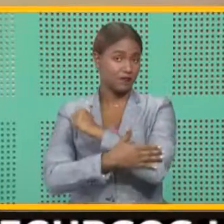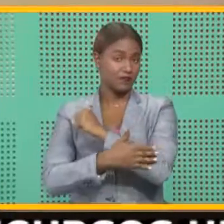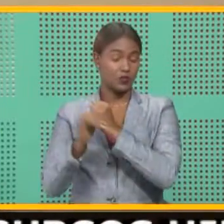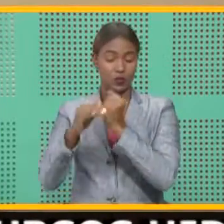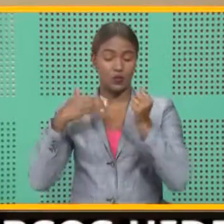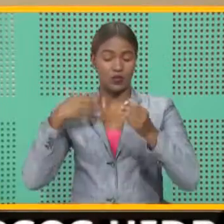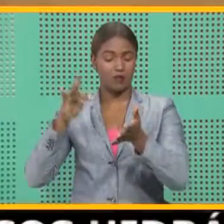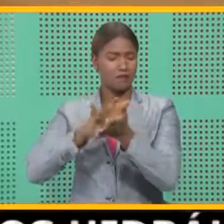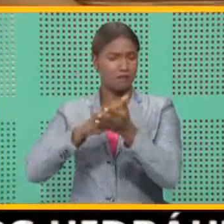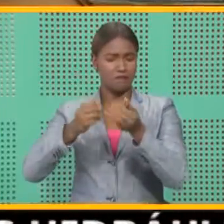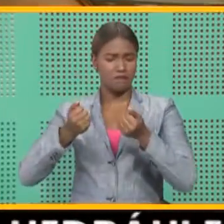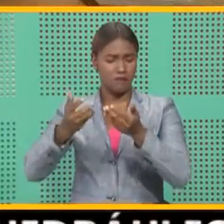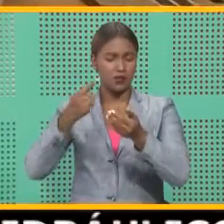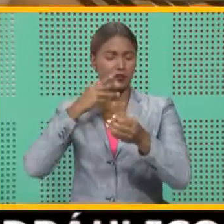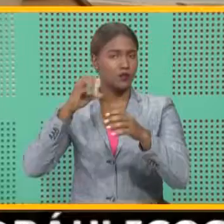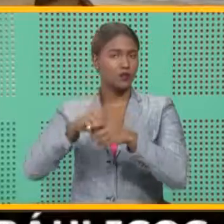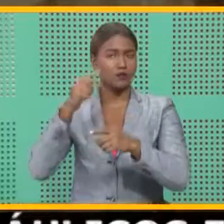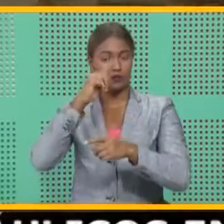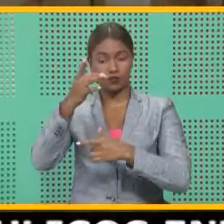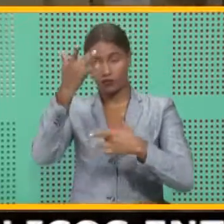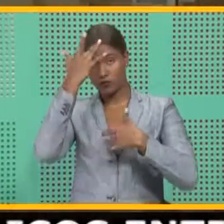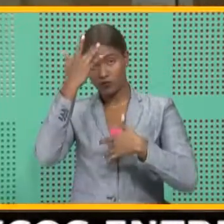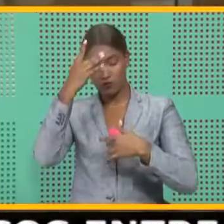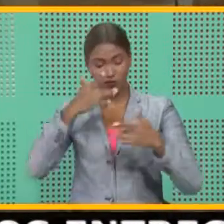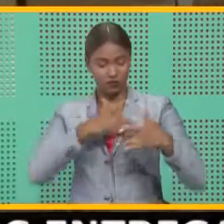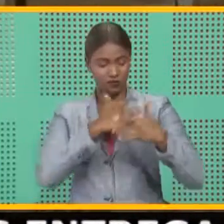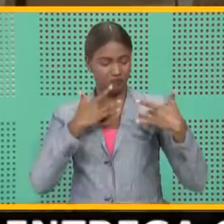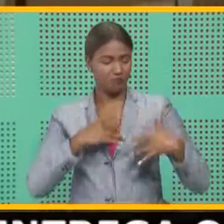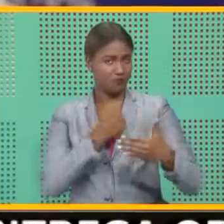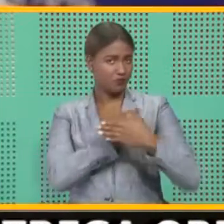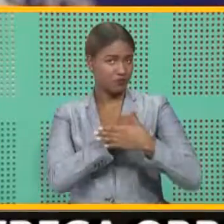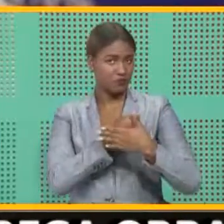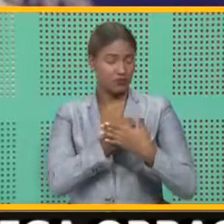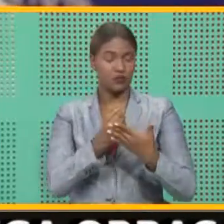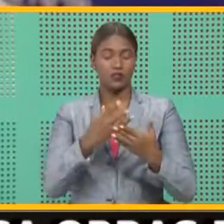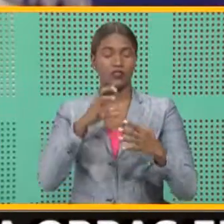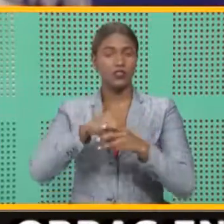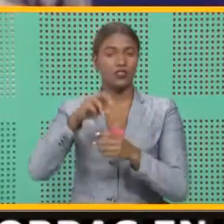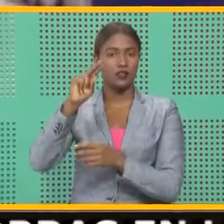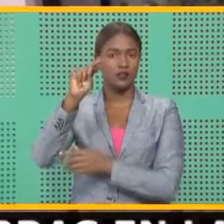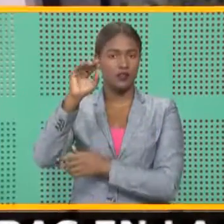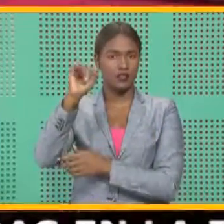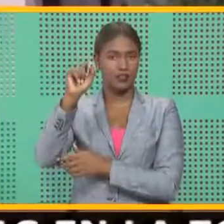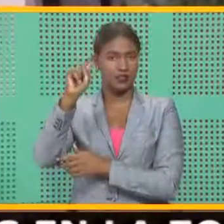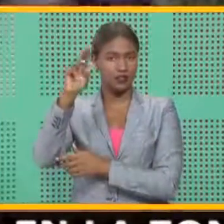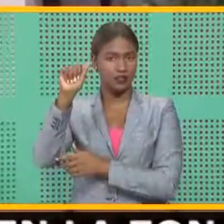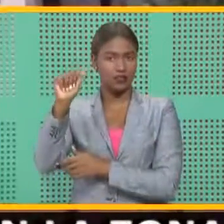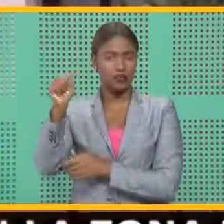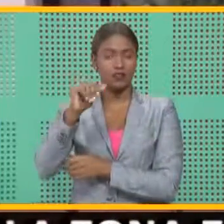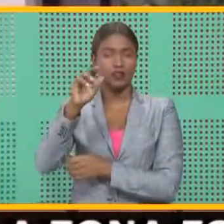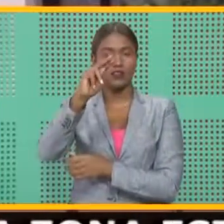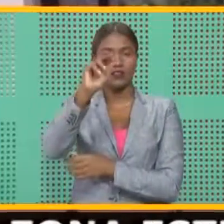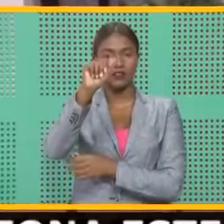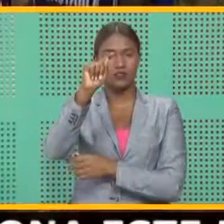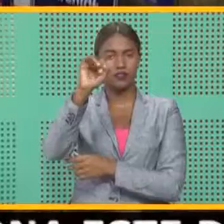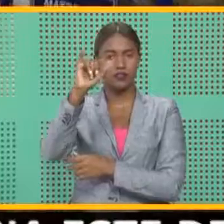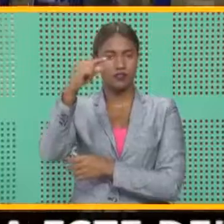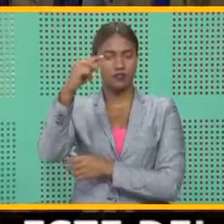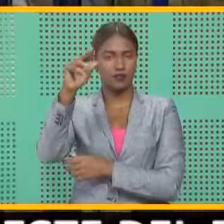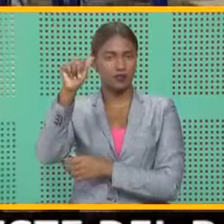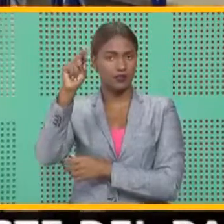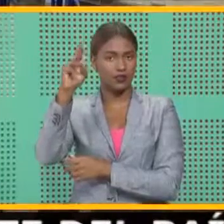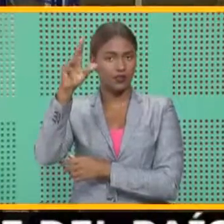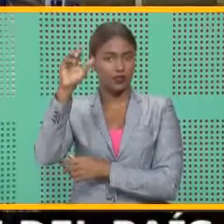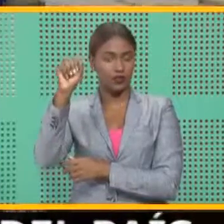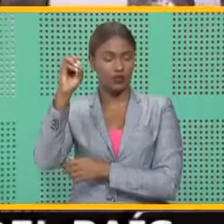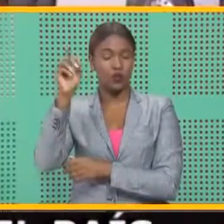dispensa esta botica están los de enfermedades cardiovasculares, antipiréticas, antiinfecciosos, antiinflamatorios, analgésicos